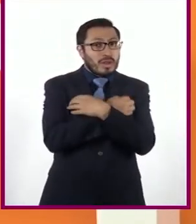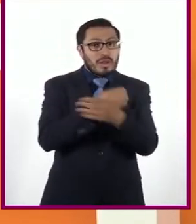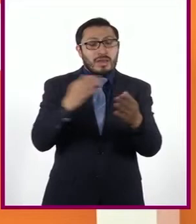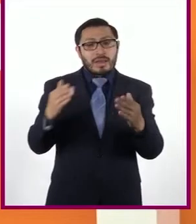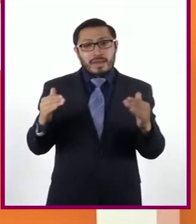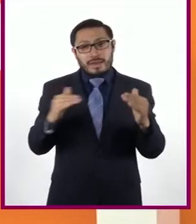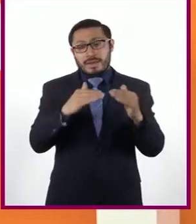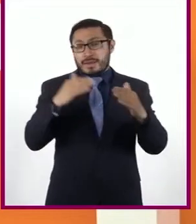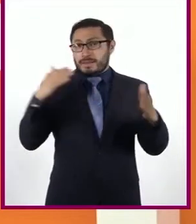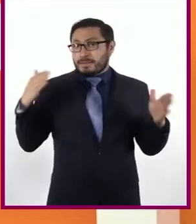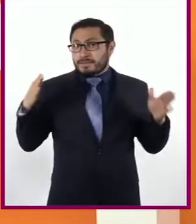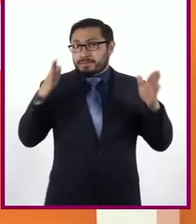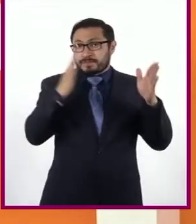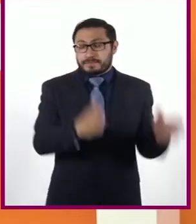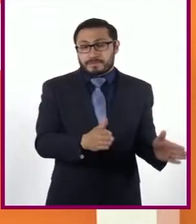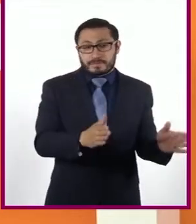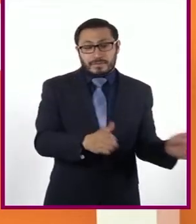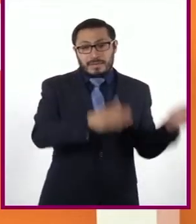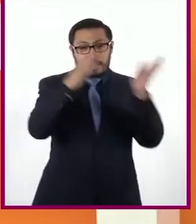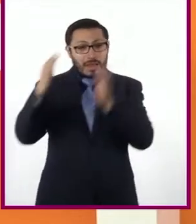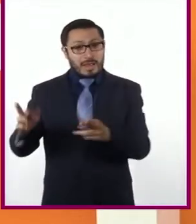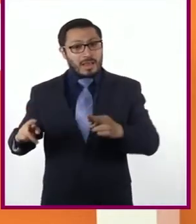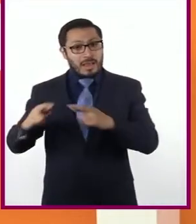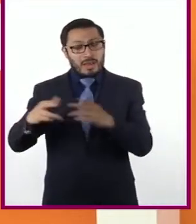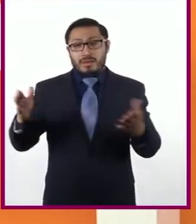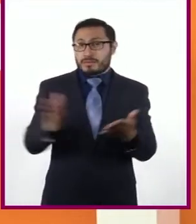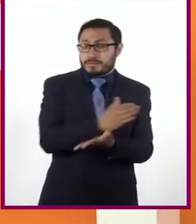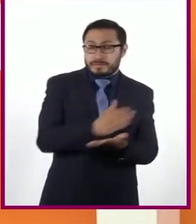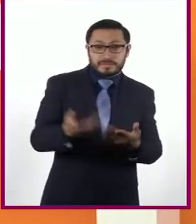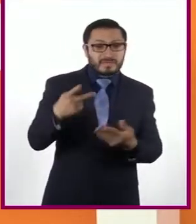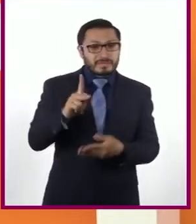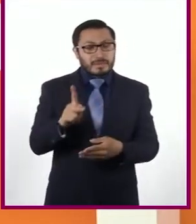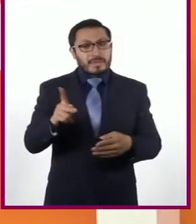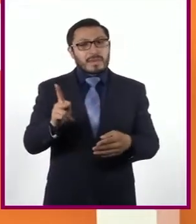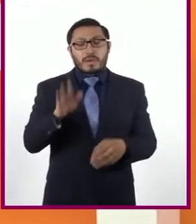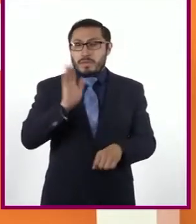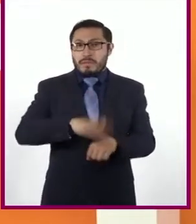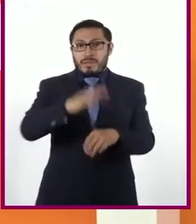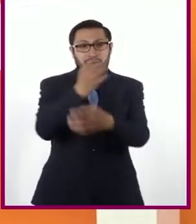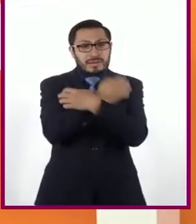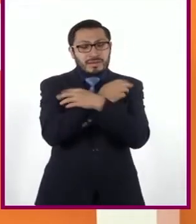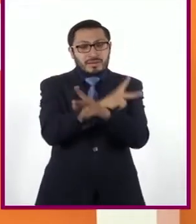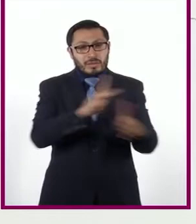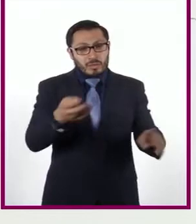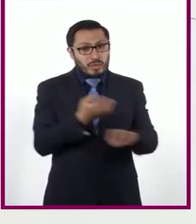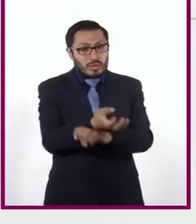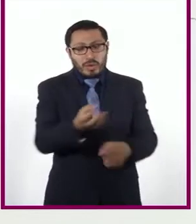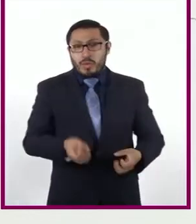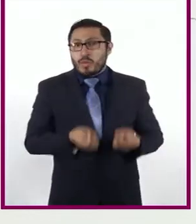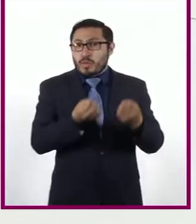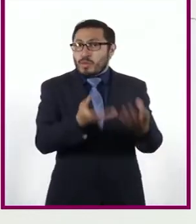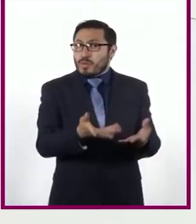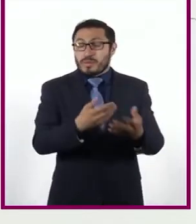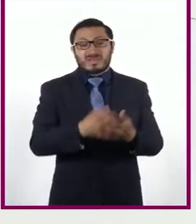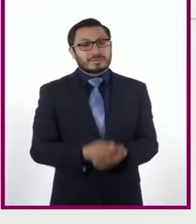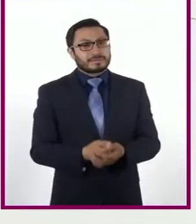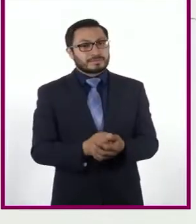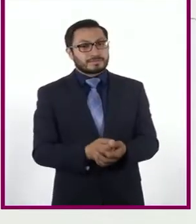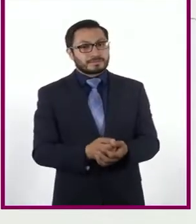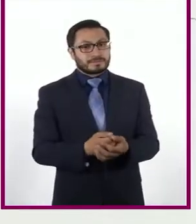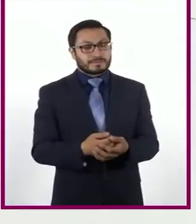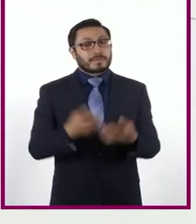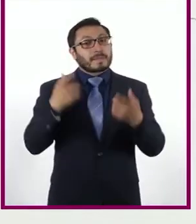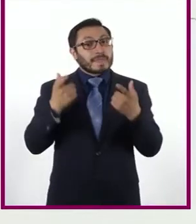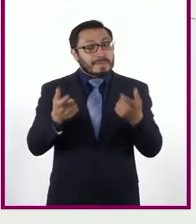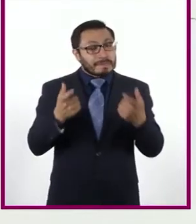al margen de los cultos religiosos, sobre todo la educación pública que imparte el Estado. En el aspecto